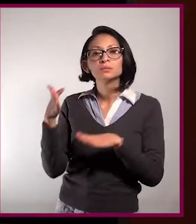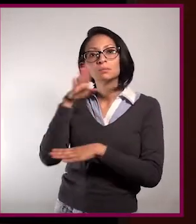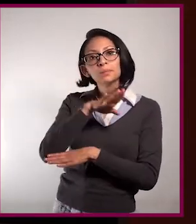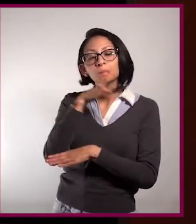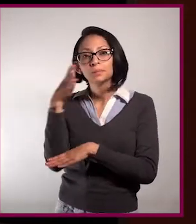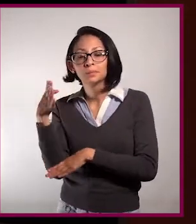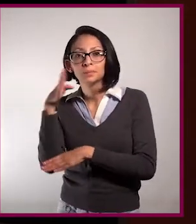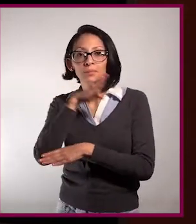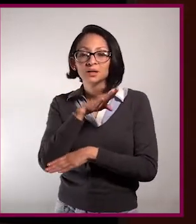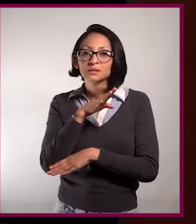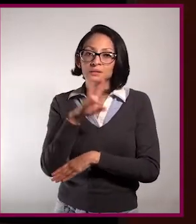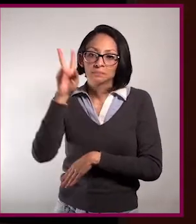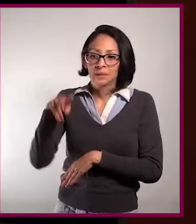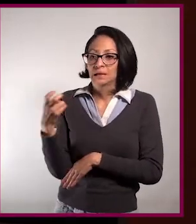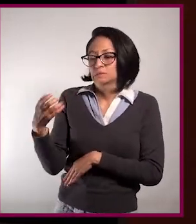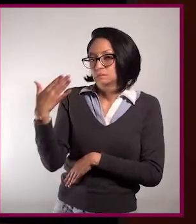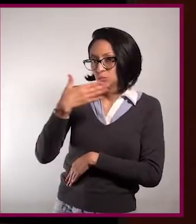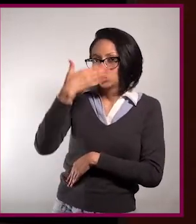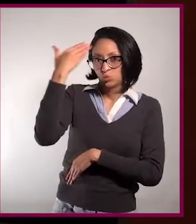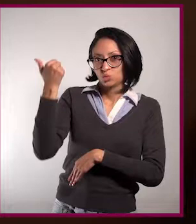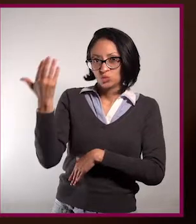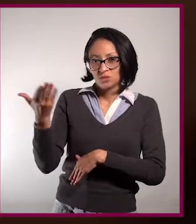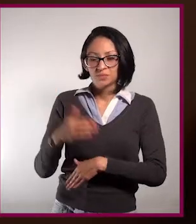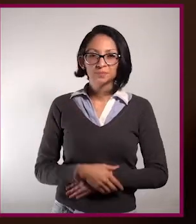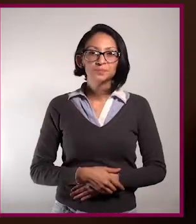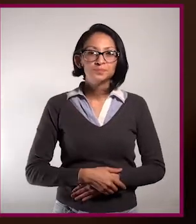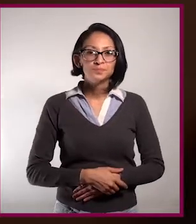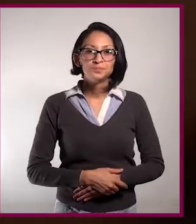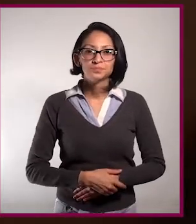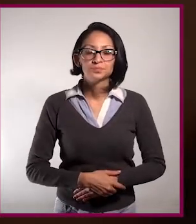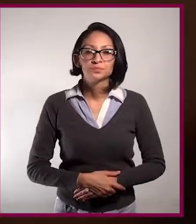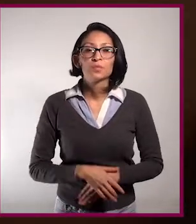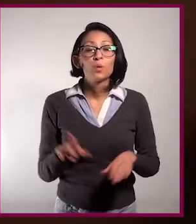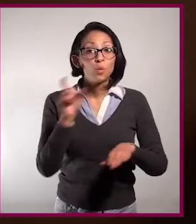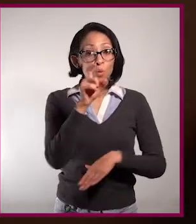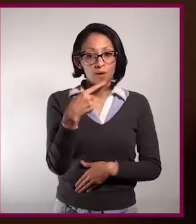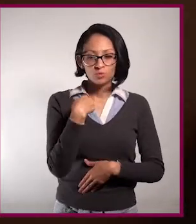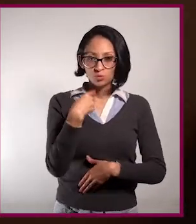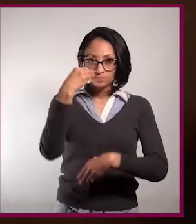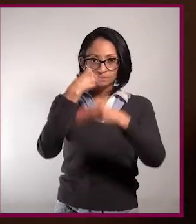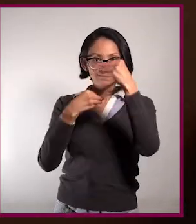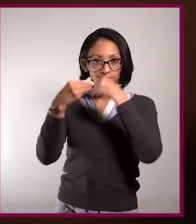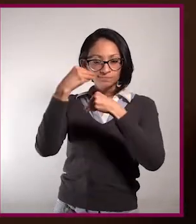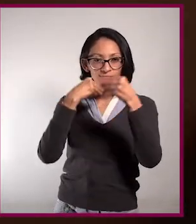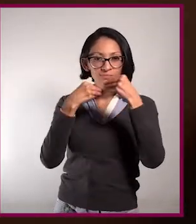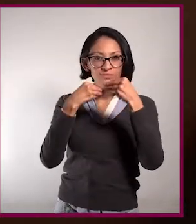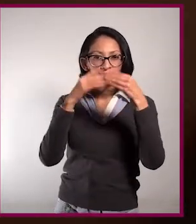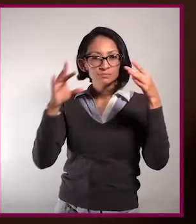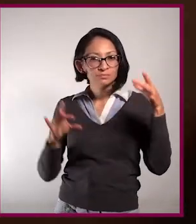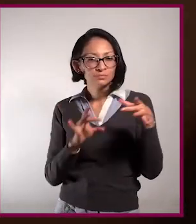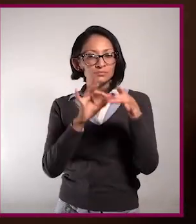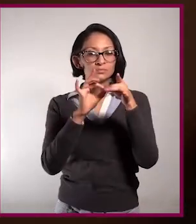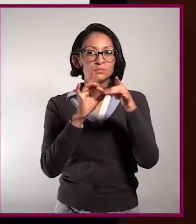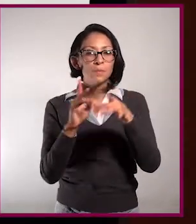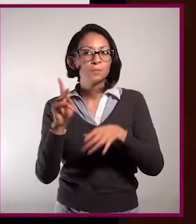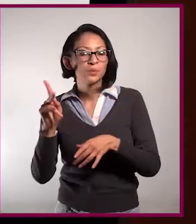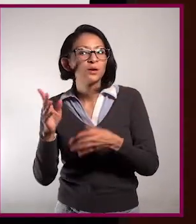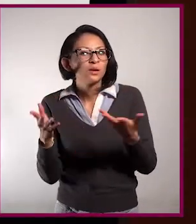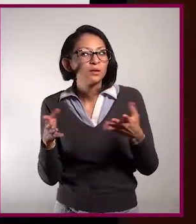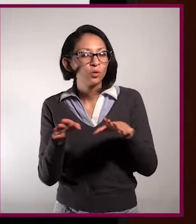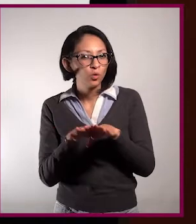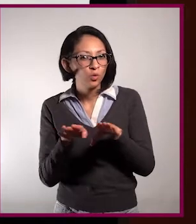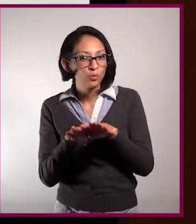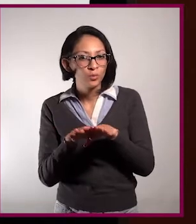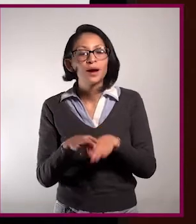válido, porque pueden ovular antes o después. Mónica, ¿cómo influye la alimentación en el ciclo menstrual?